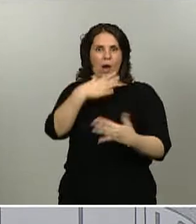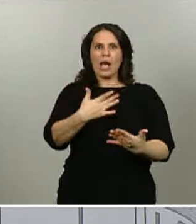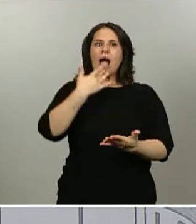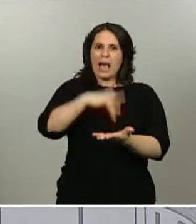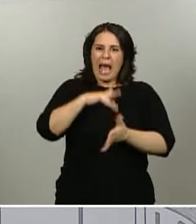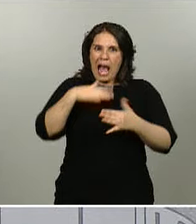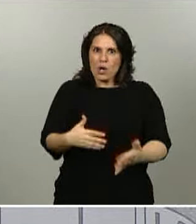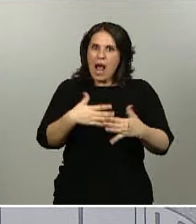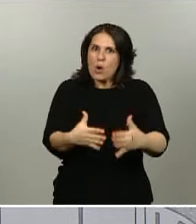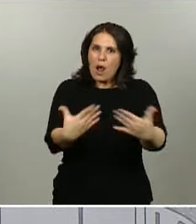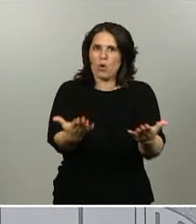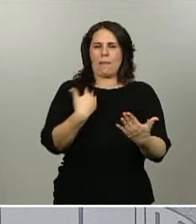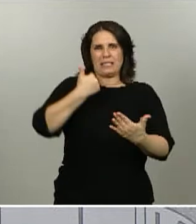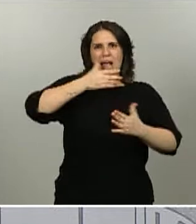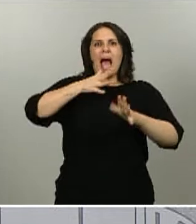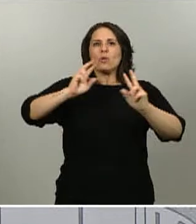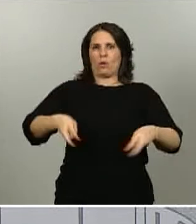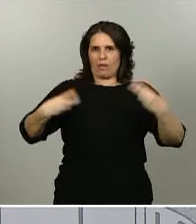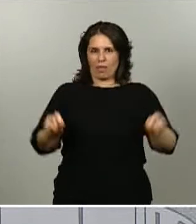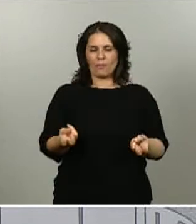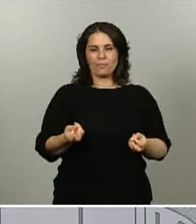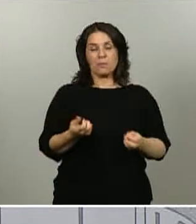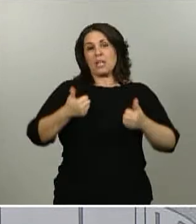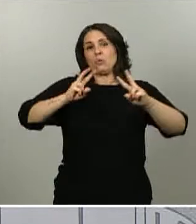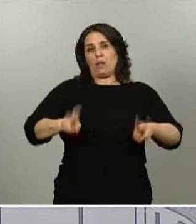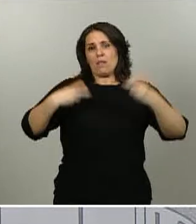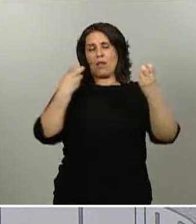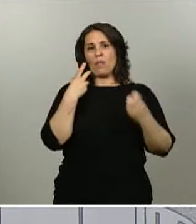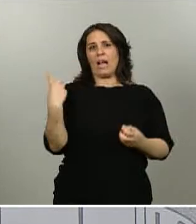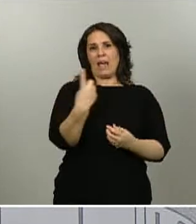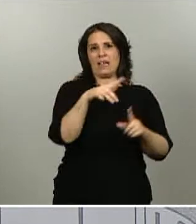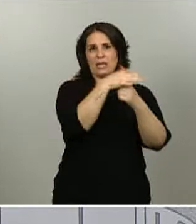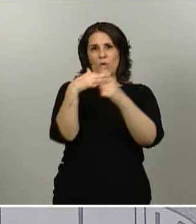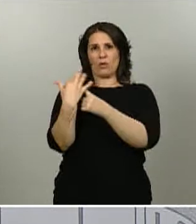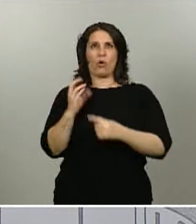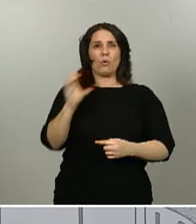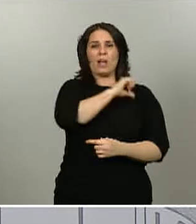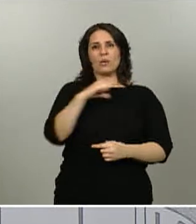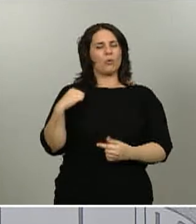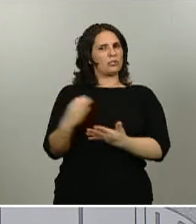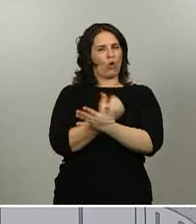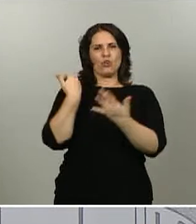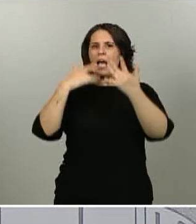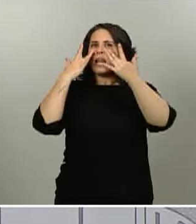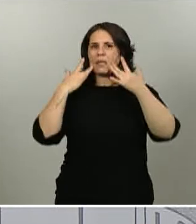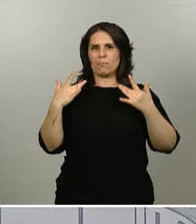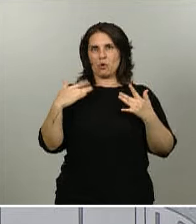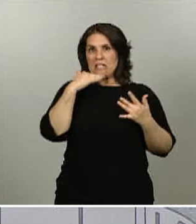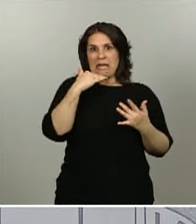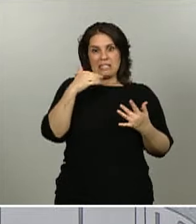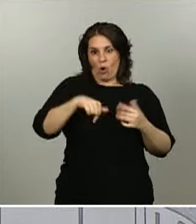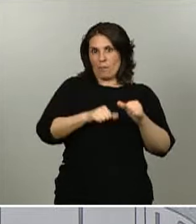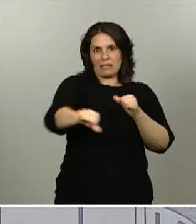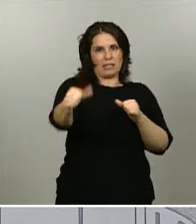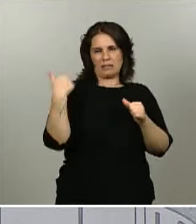cada caso, prácticamente de todas las comunidades autónomas, no prácticamente, desde hoy ya de todas las comunidades autónomas. Es cierto que en alguna todavía hay